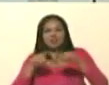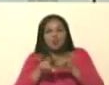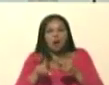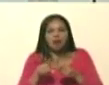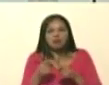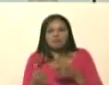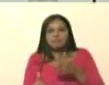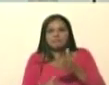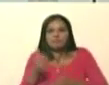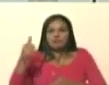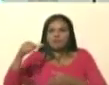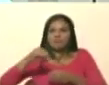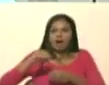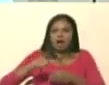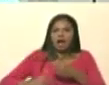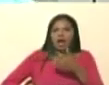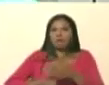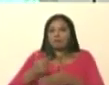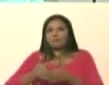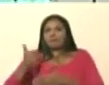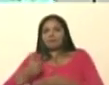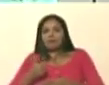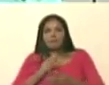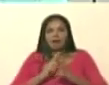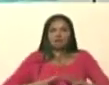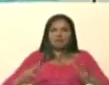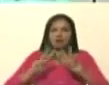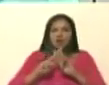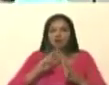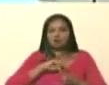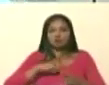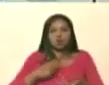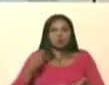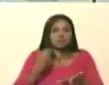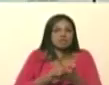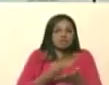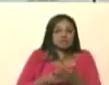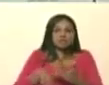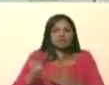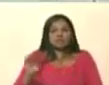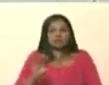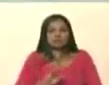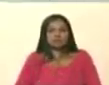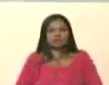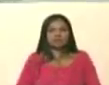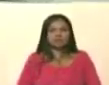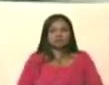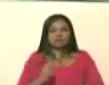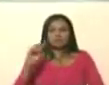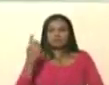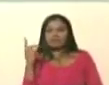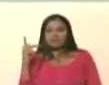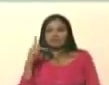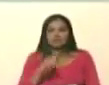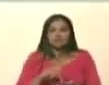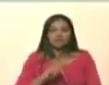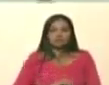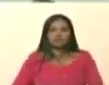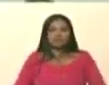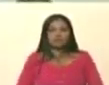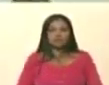agregado y eso significa ingresos para el país es un primer paso